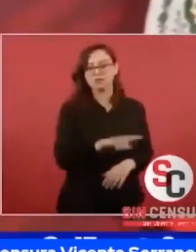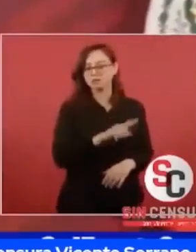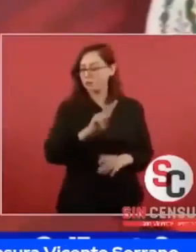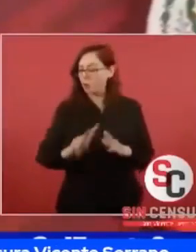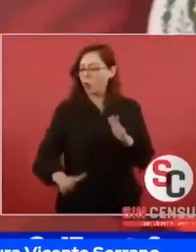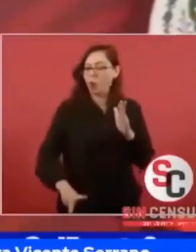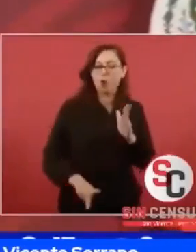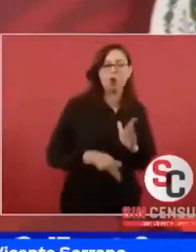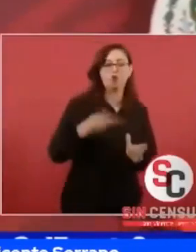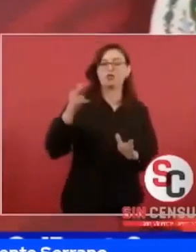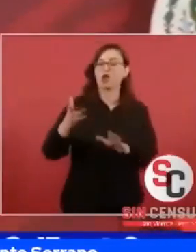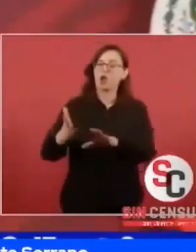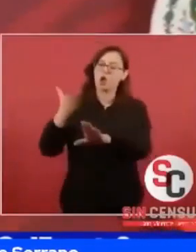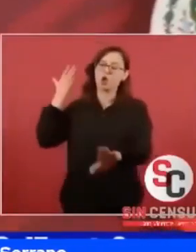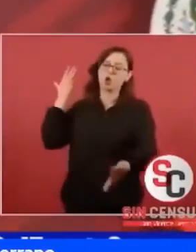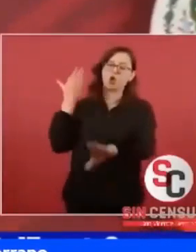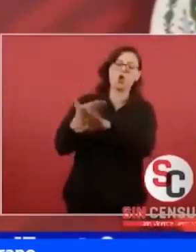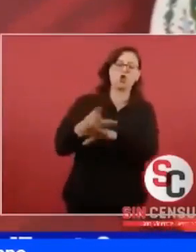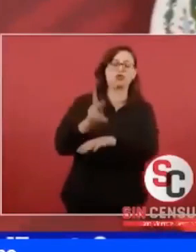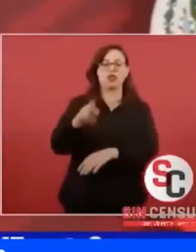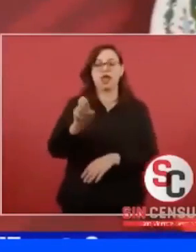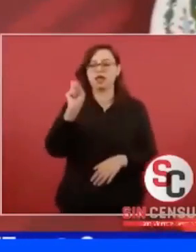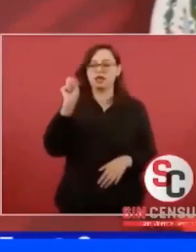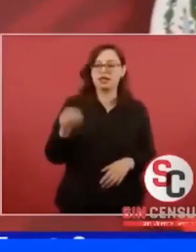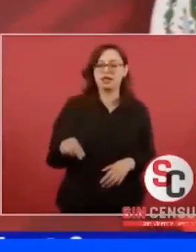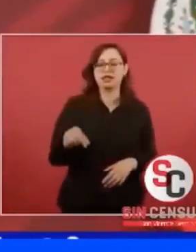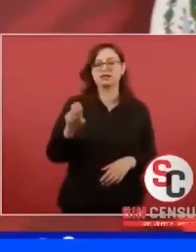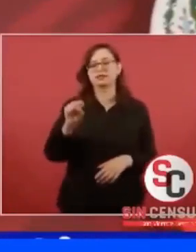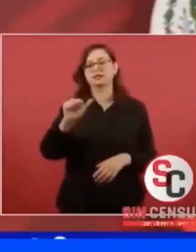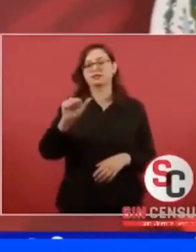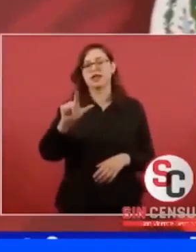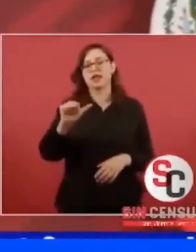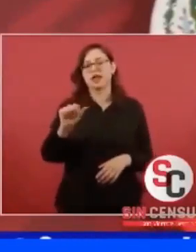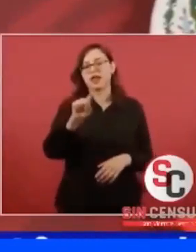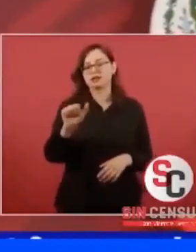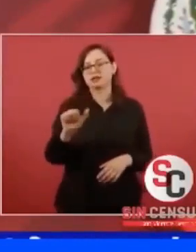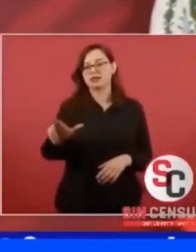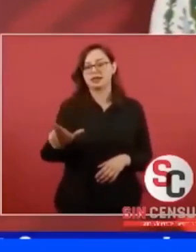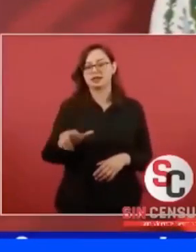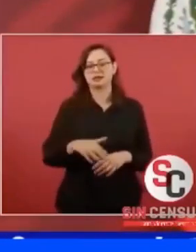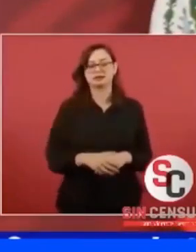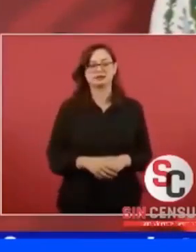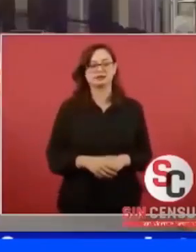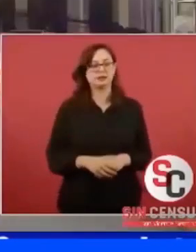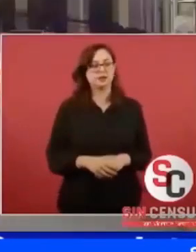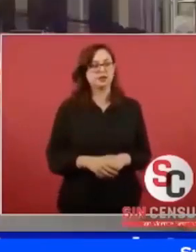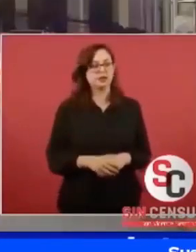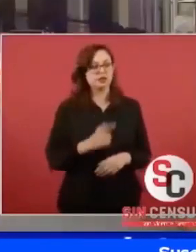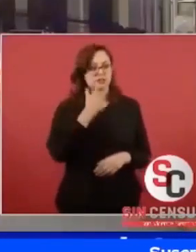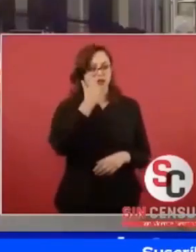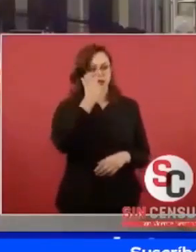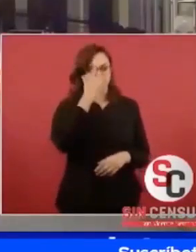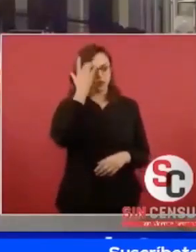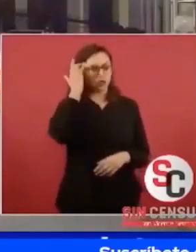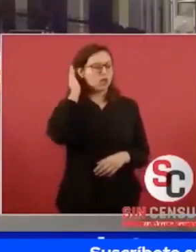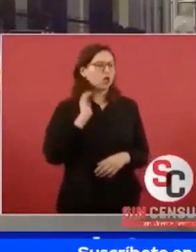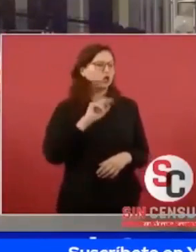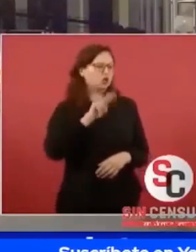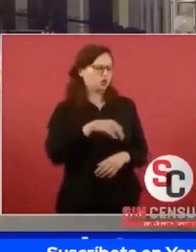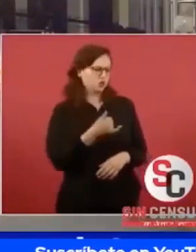del embajador d pero no se nos da en ese puesto